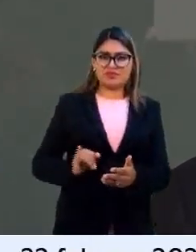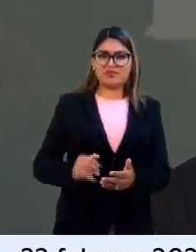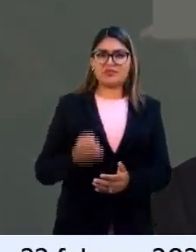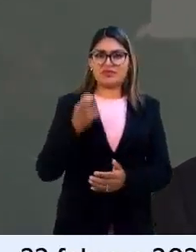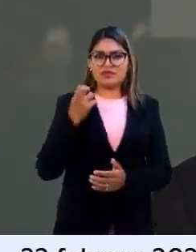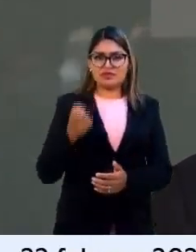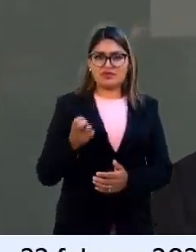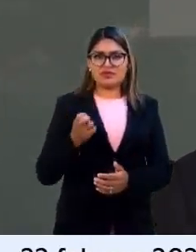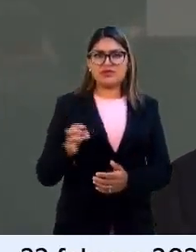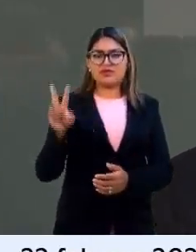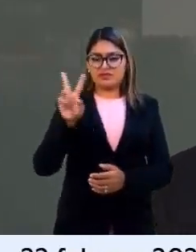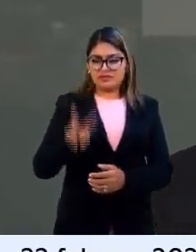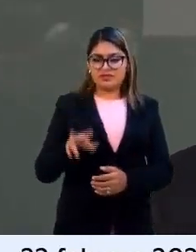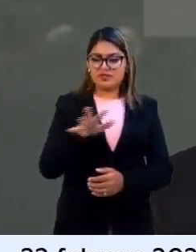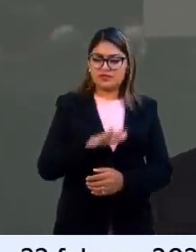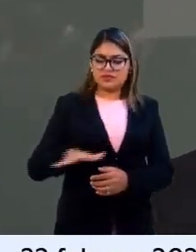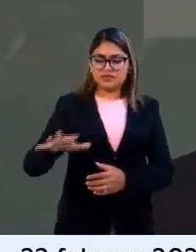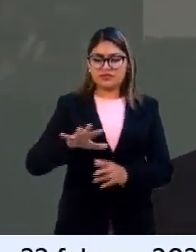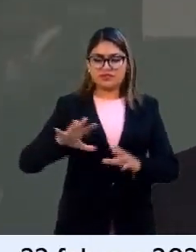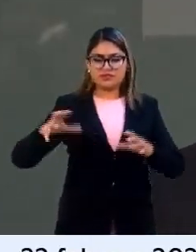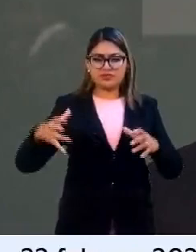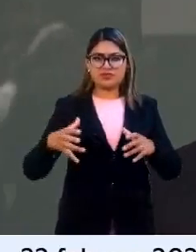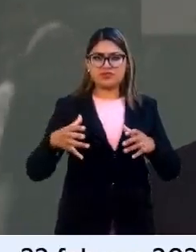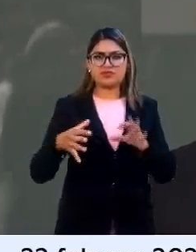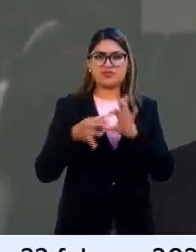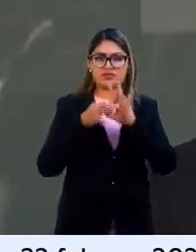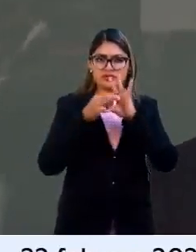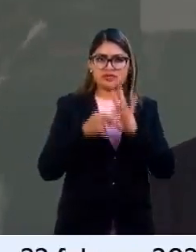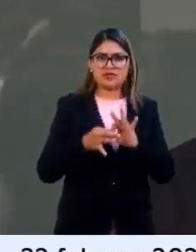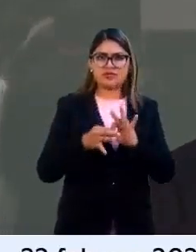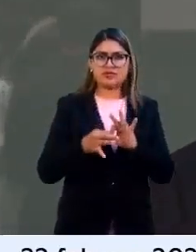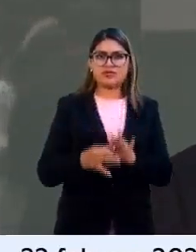mucho del pulso social. Estar en un cartón verdaderamente se vuelve un privilegio.